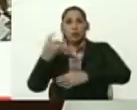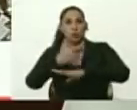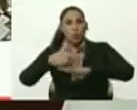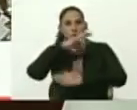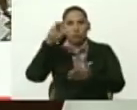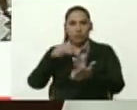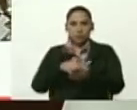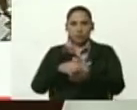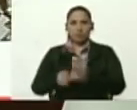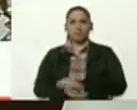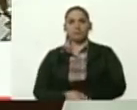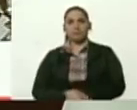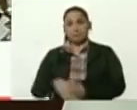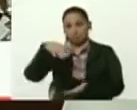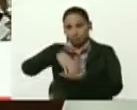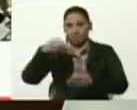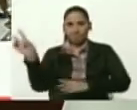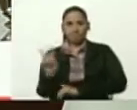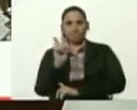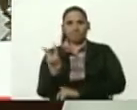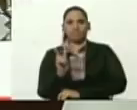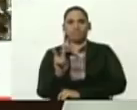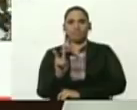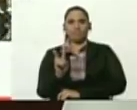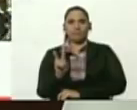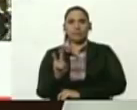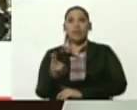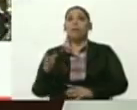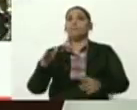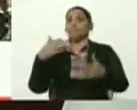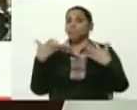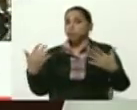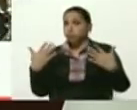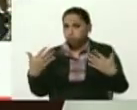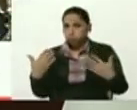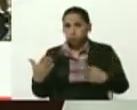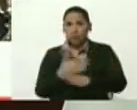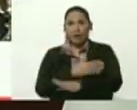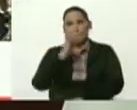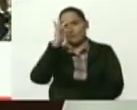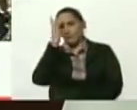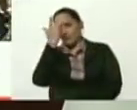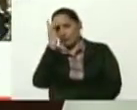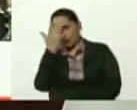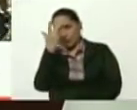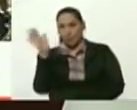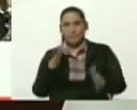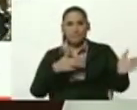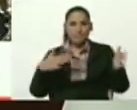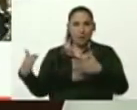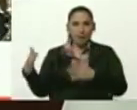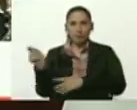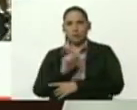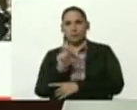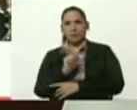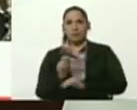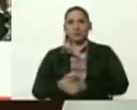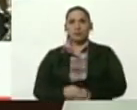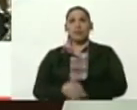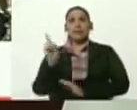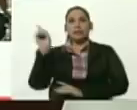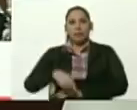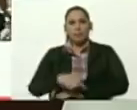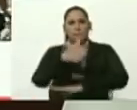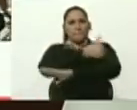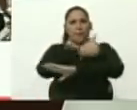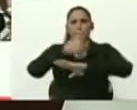nacional, el Estado venezolano lo alertó entre febrero y marzo, y por supuesto las